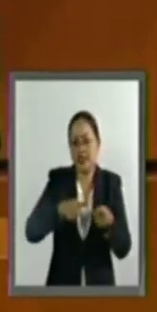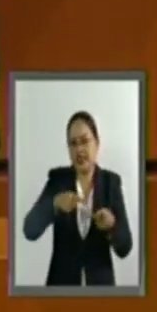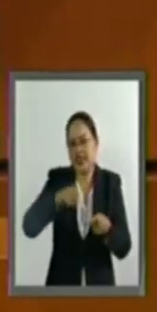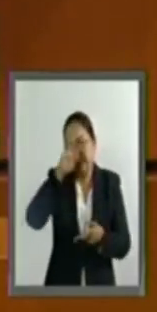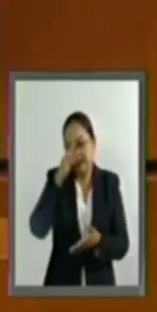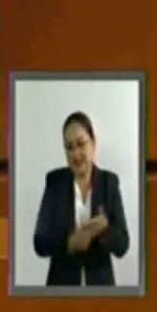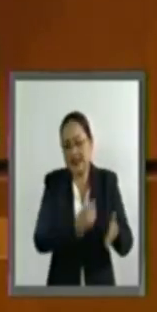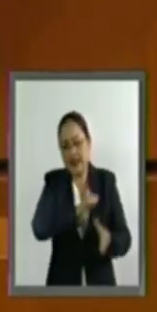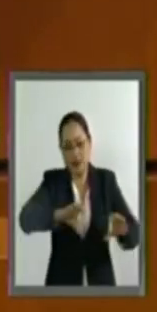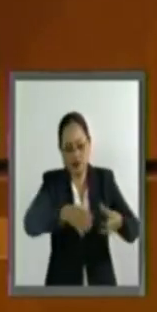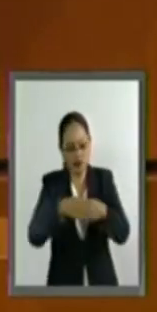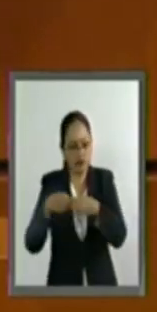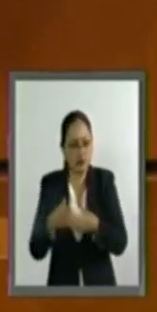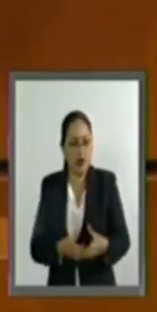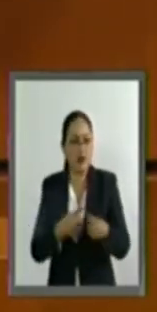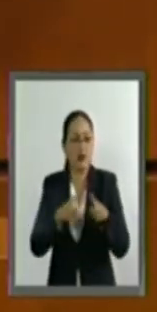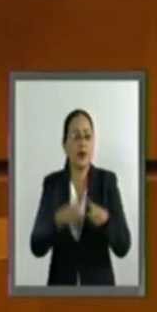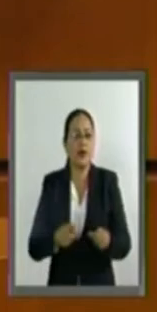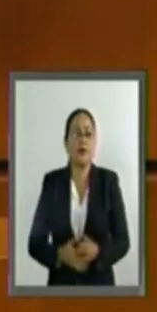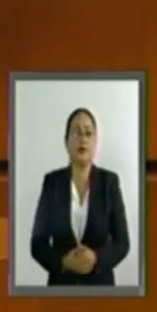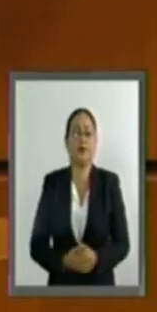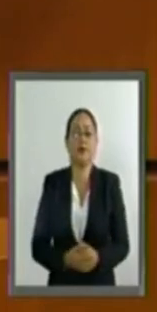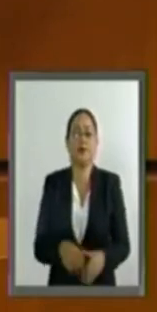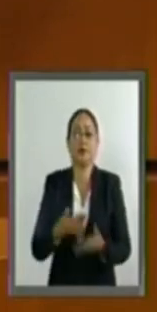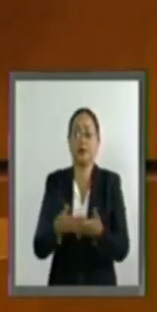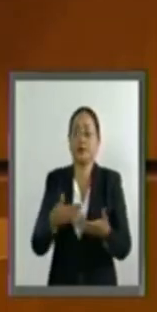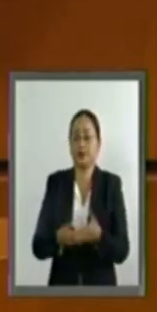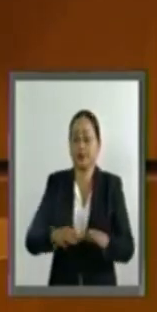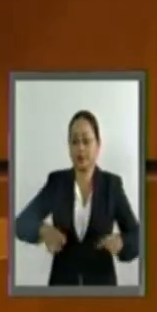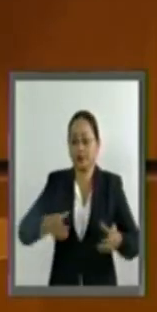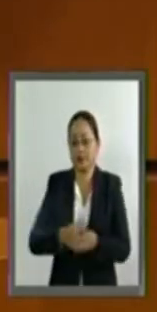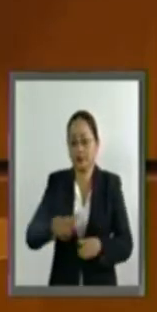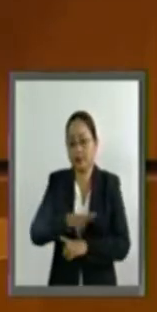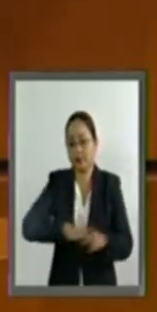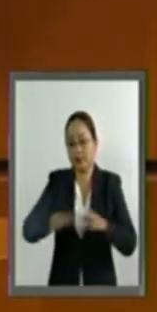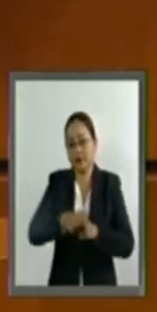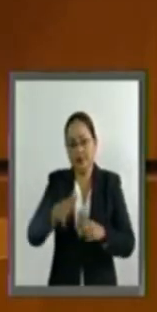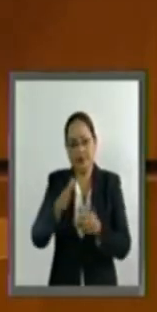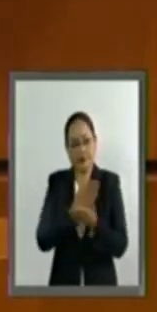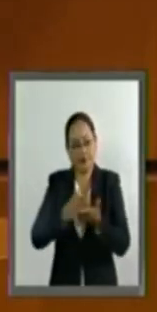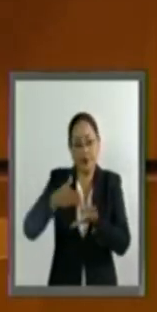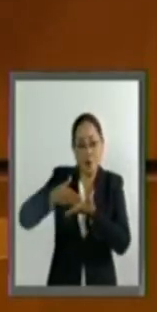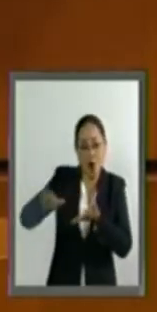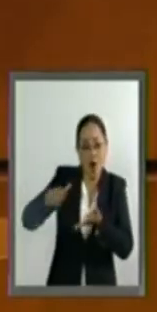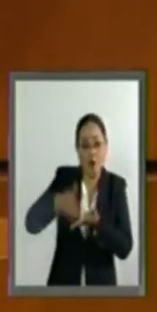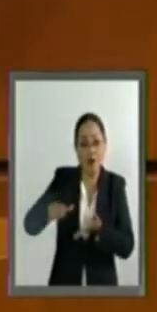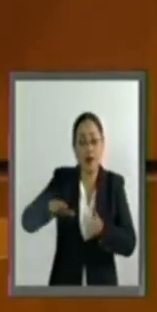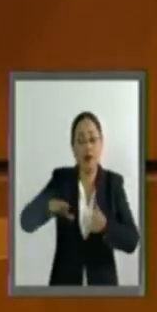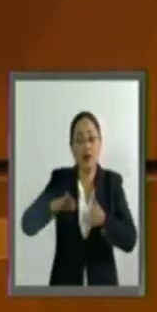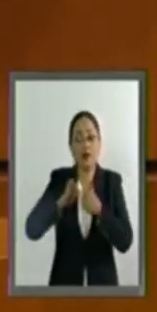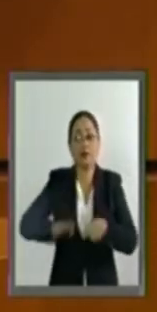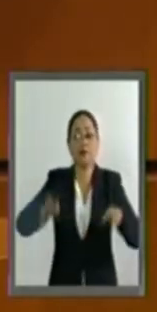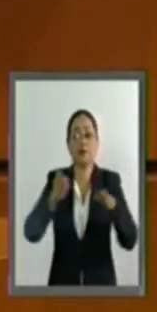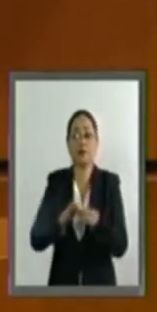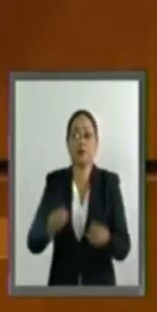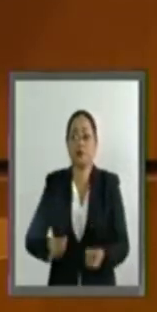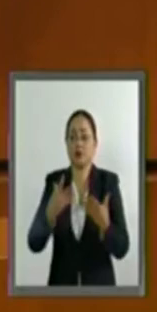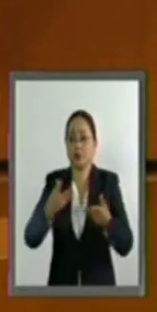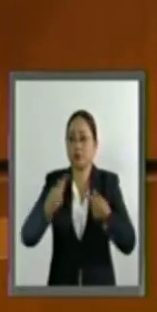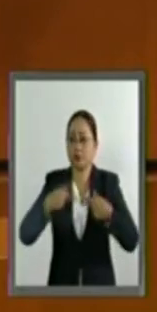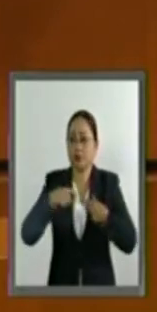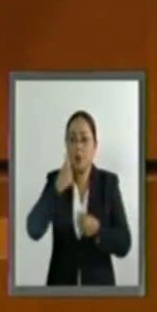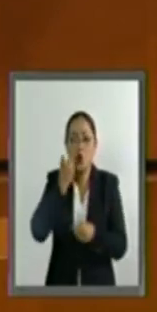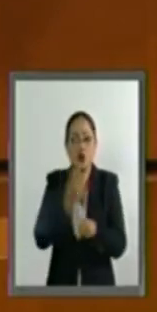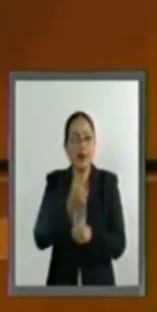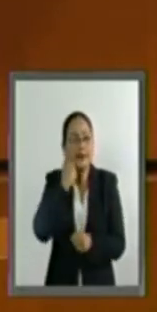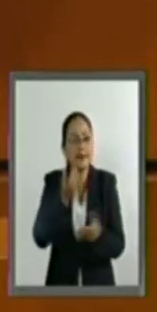racistas. Este escenario, además de las deportaciones, prevé un número importante de repatriaciones